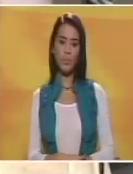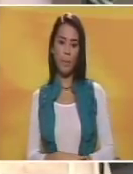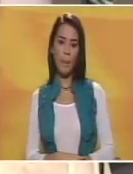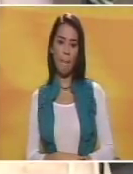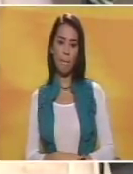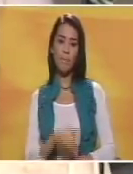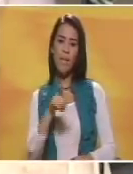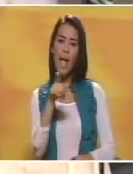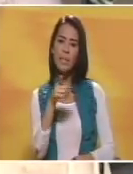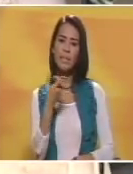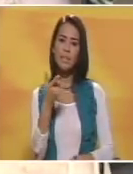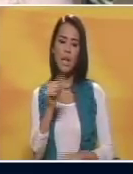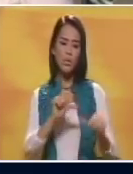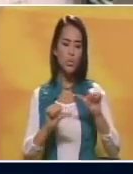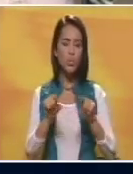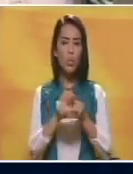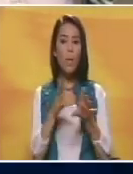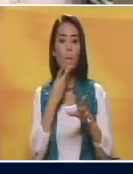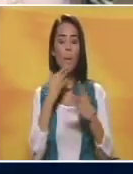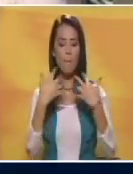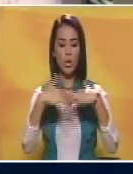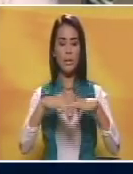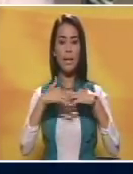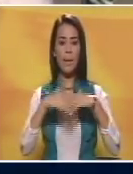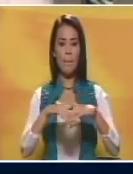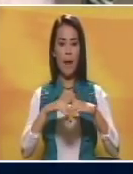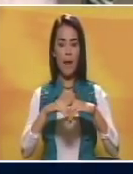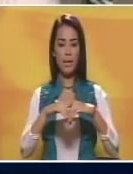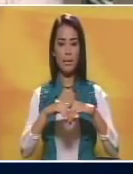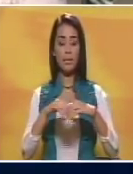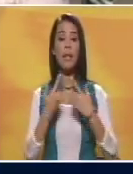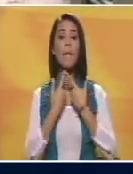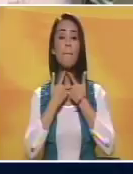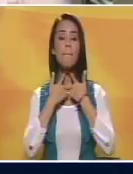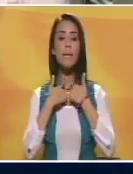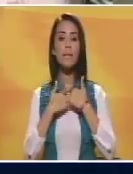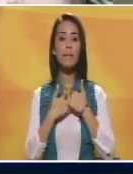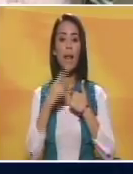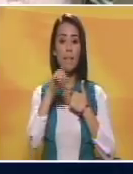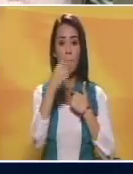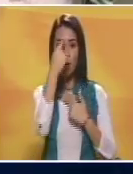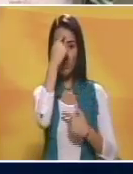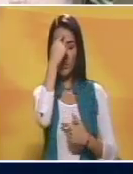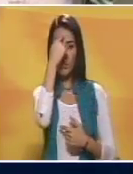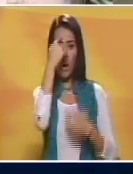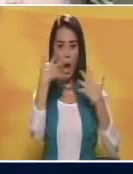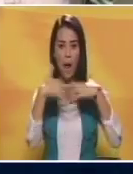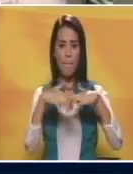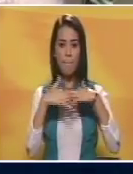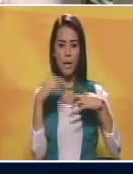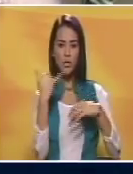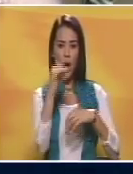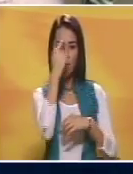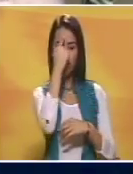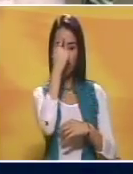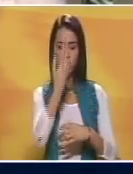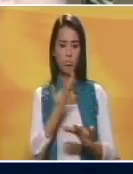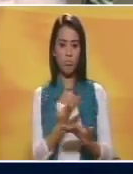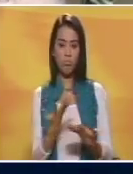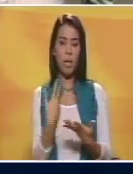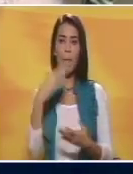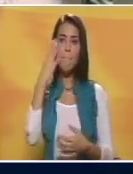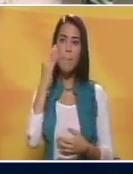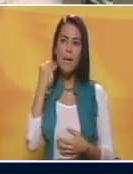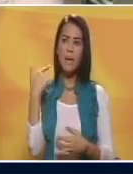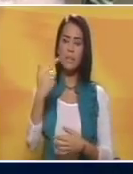sustancias trabajan a nivel cerebral y están trabajando sobre la amígdala y el hipotálamo, creando entonces experiencias que nos pueden llevar